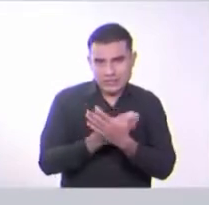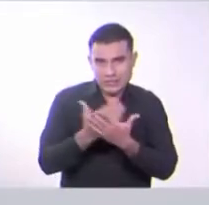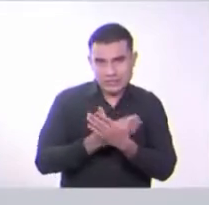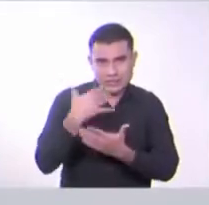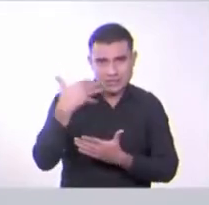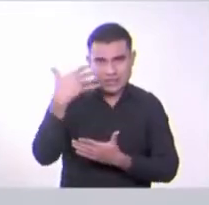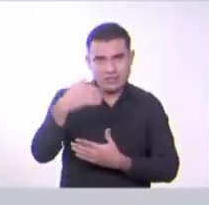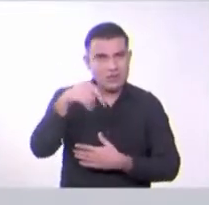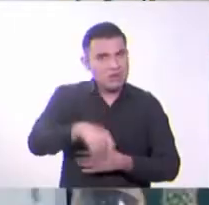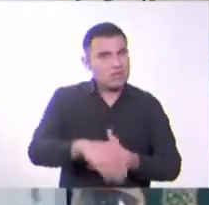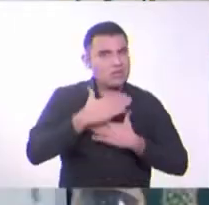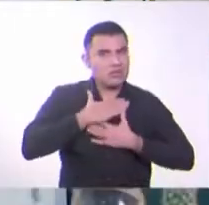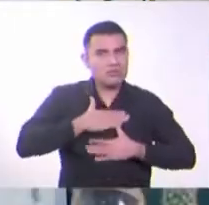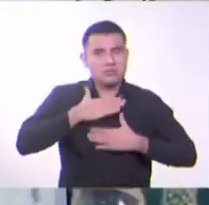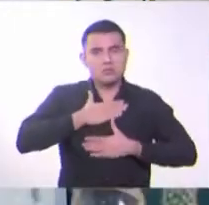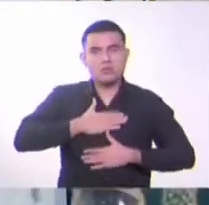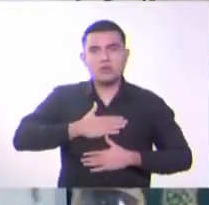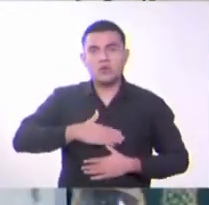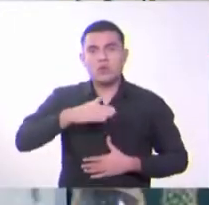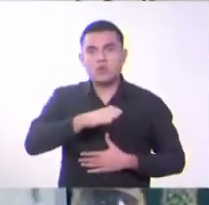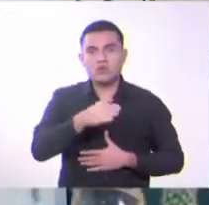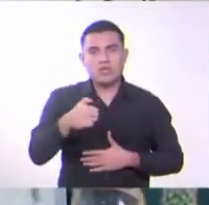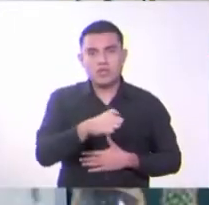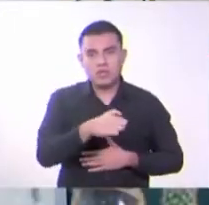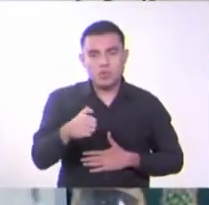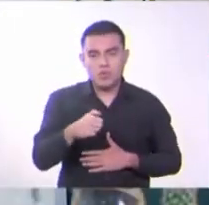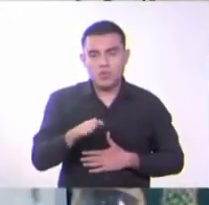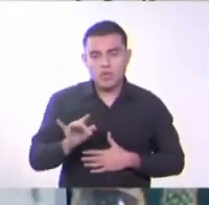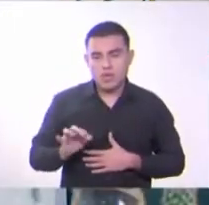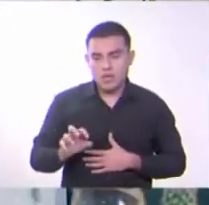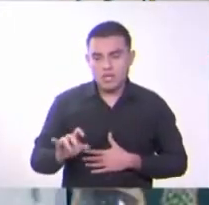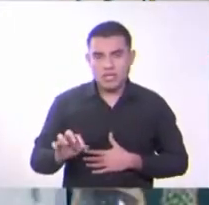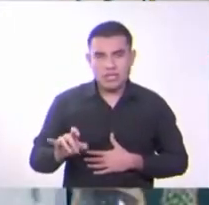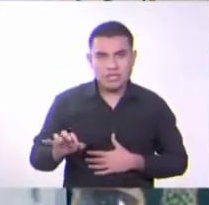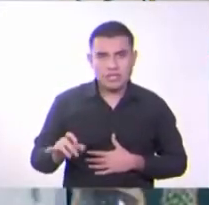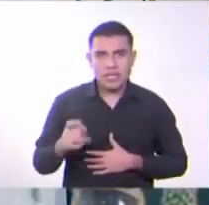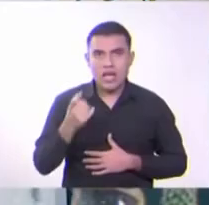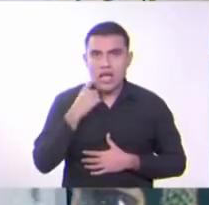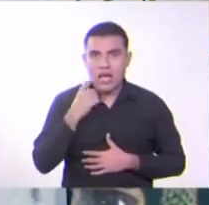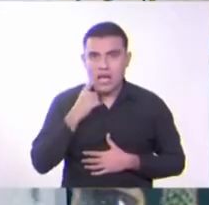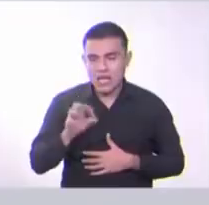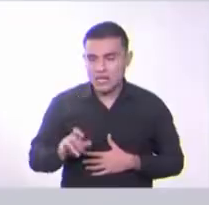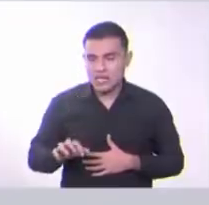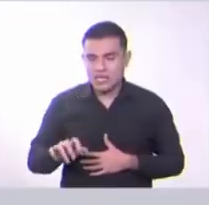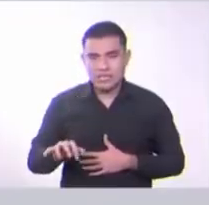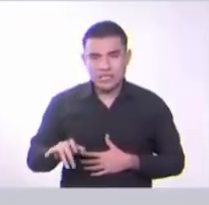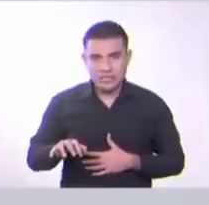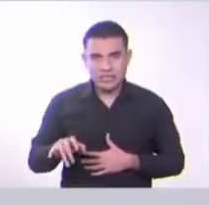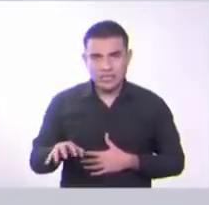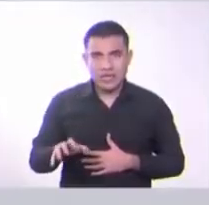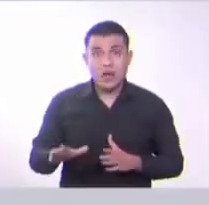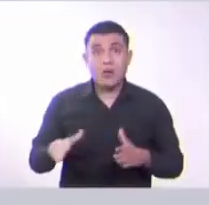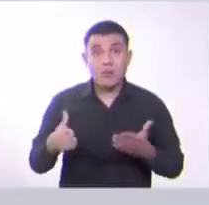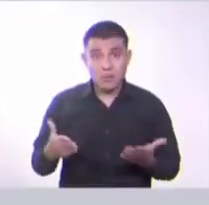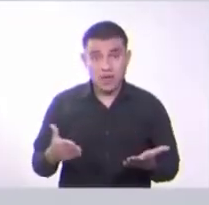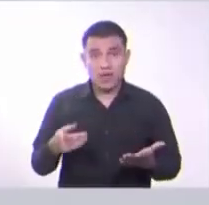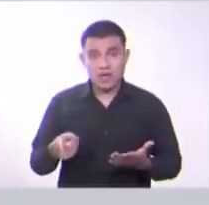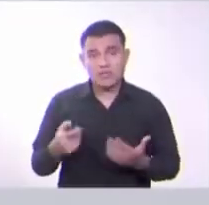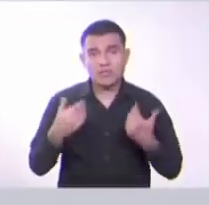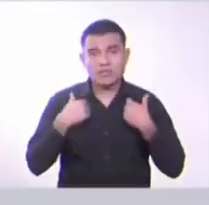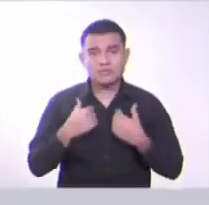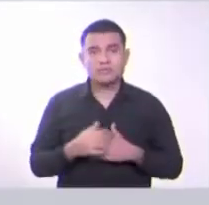no te preocupes, utilizaremos una calculadora científica para obtenerlos. Bien,